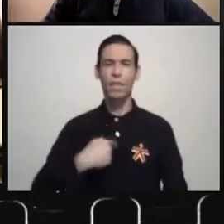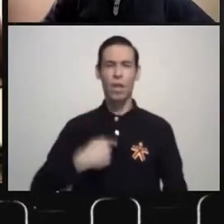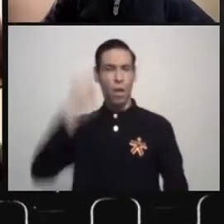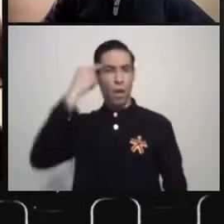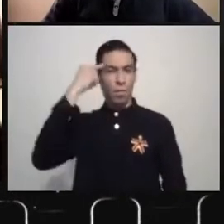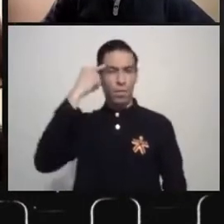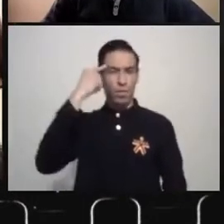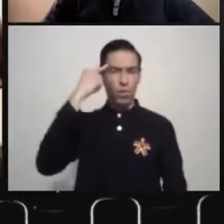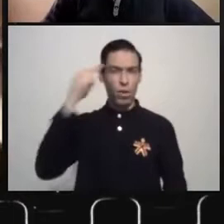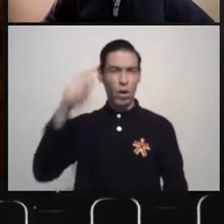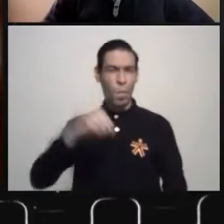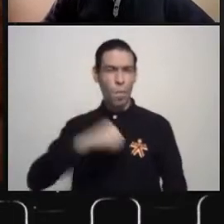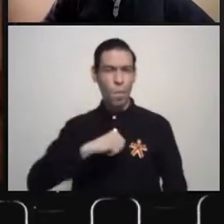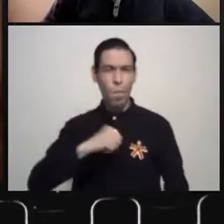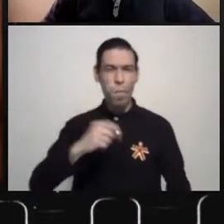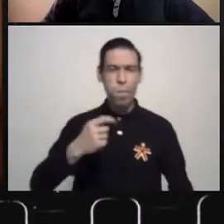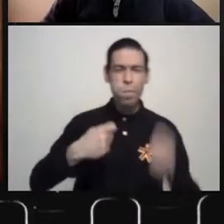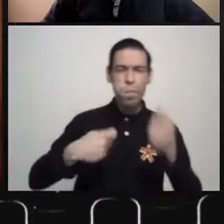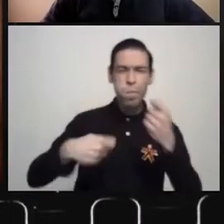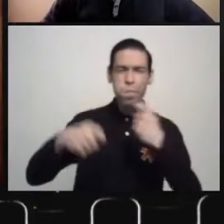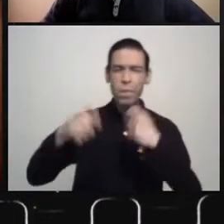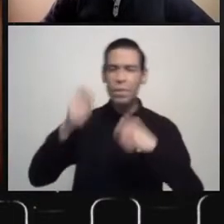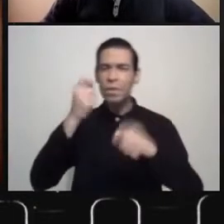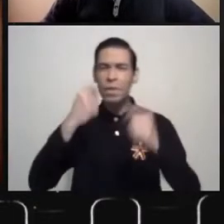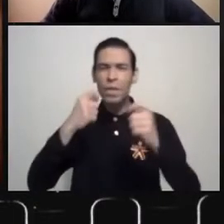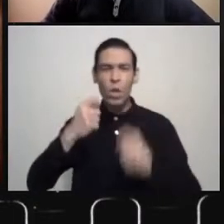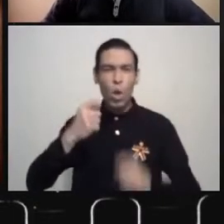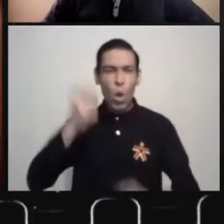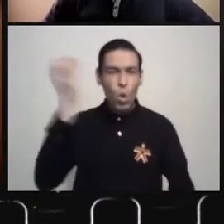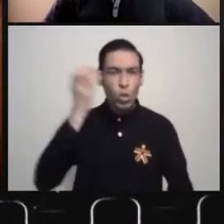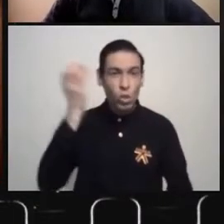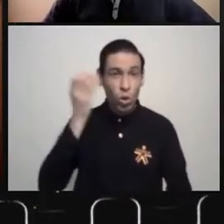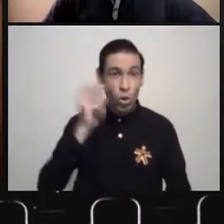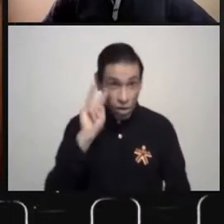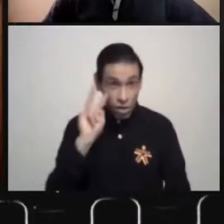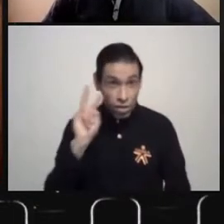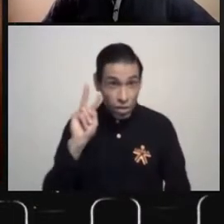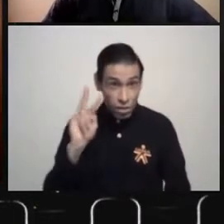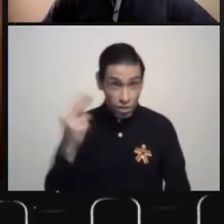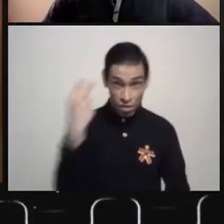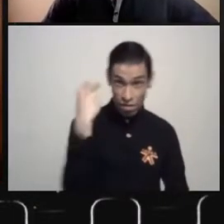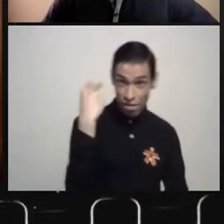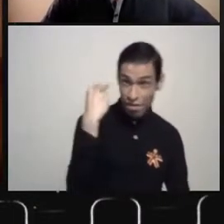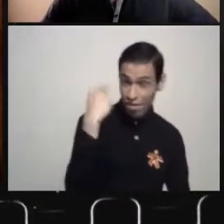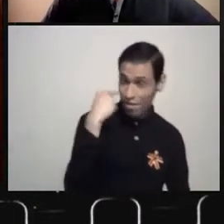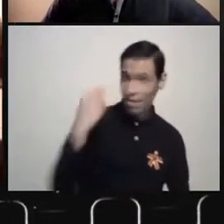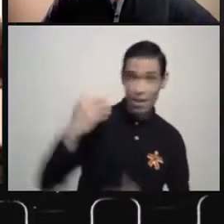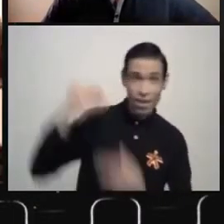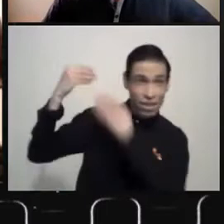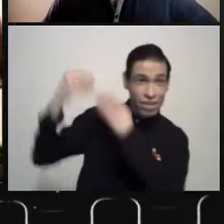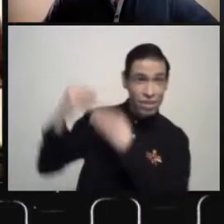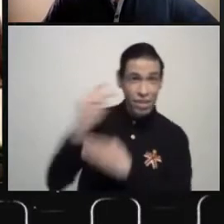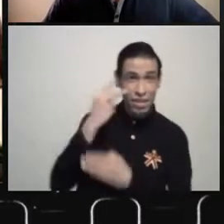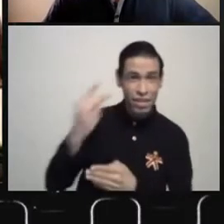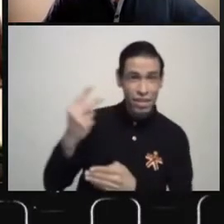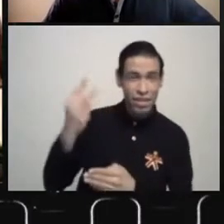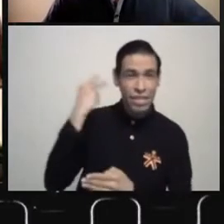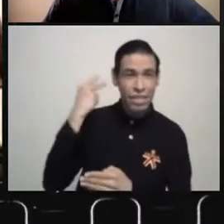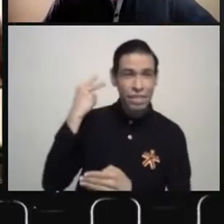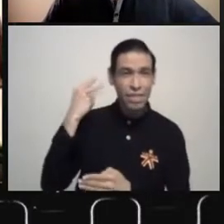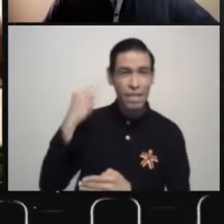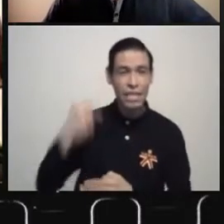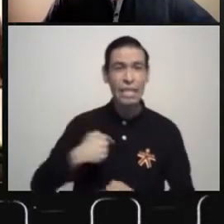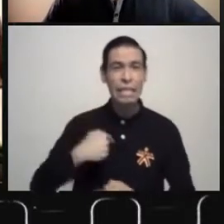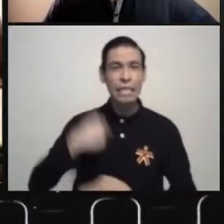hay un comercial de yogur, no sé si lo alcanzan a ver, si lo ven ahí atrás. Ese comercial no, lo hice